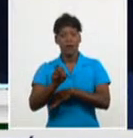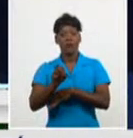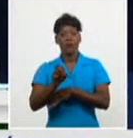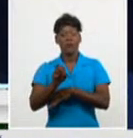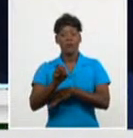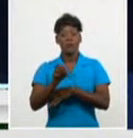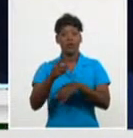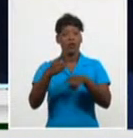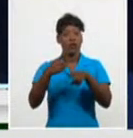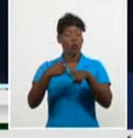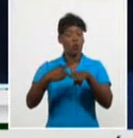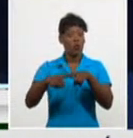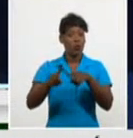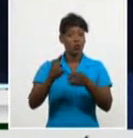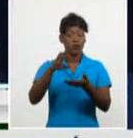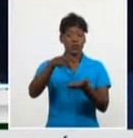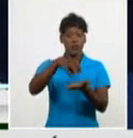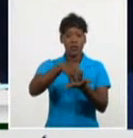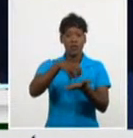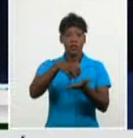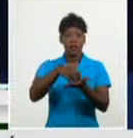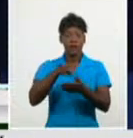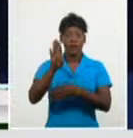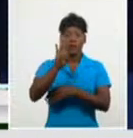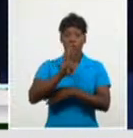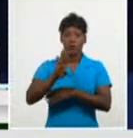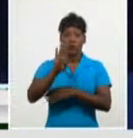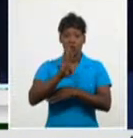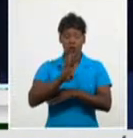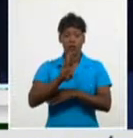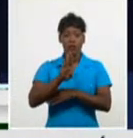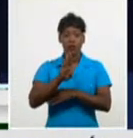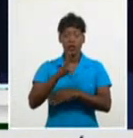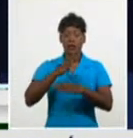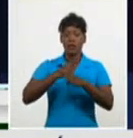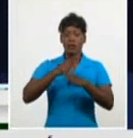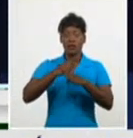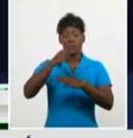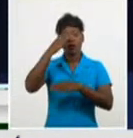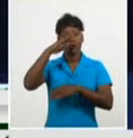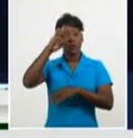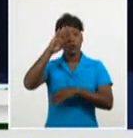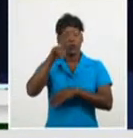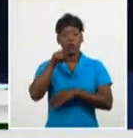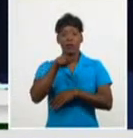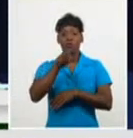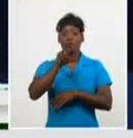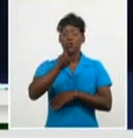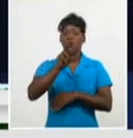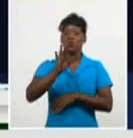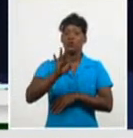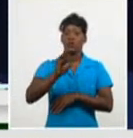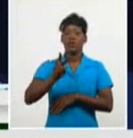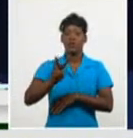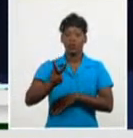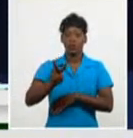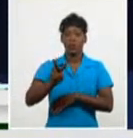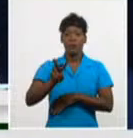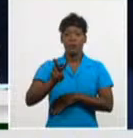Centros Provinciales de Higiene y Epidemiología de Santiago de Cuba, 282, de Villa